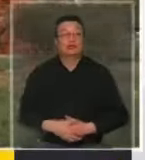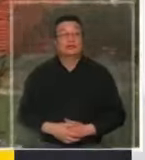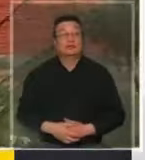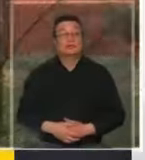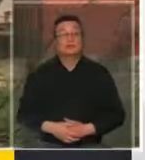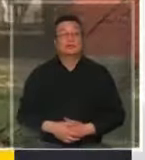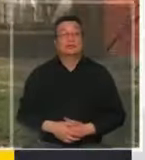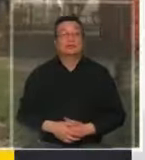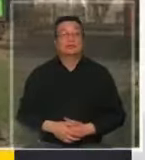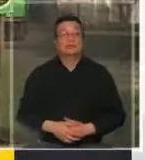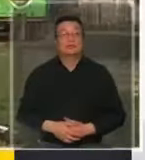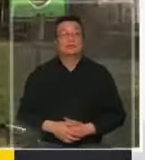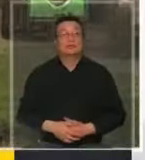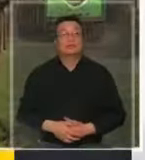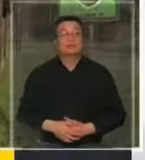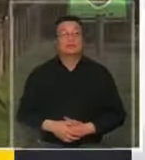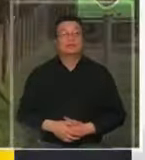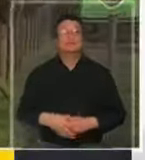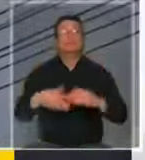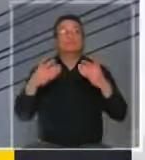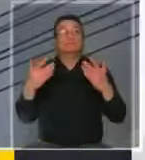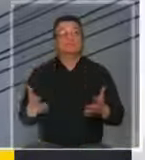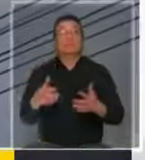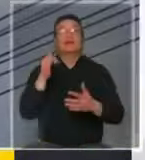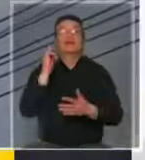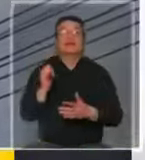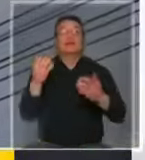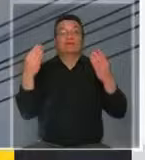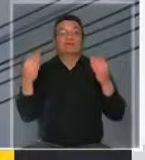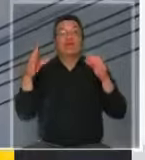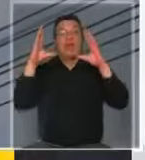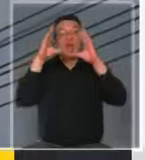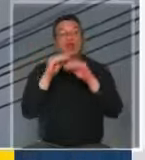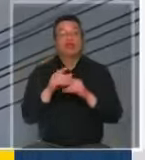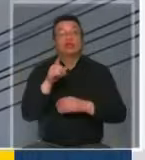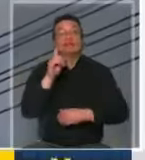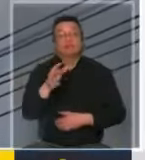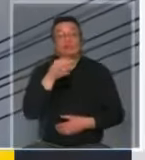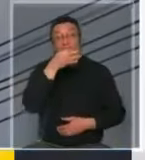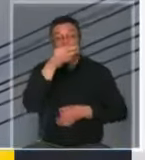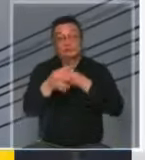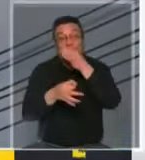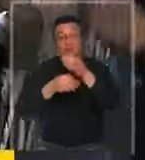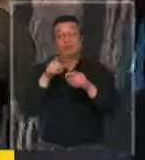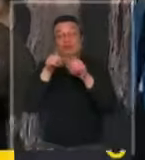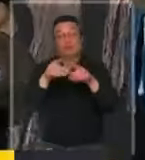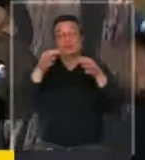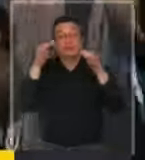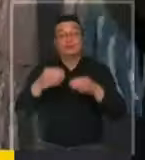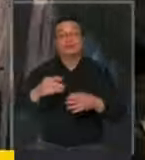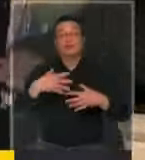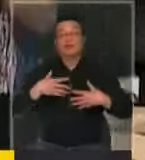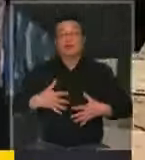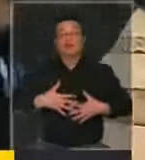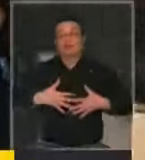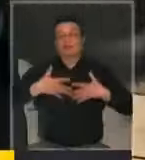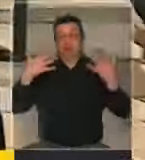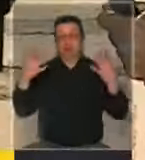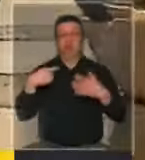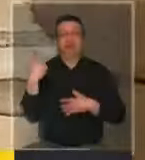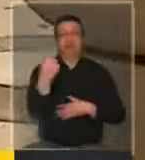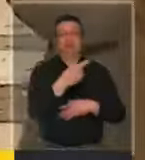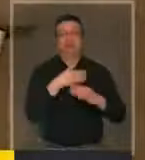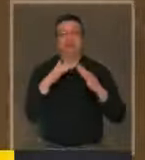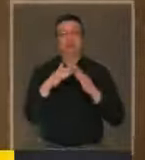Jorge. Sí, Ramón, Soledad, buenas noches. Tú lo decías, de verdad que esto es indignante ya para los vecinos.